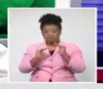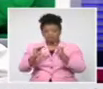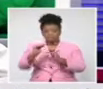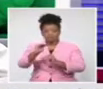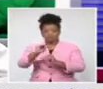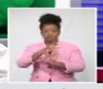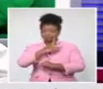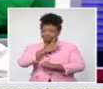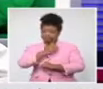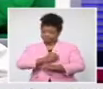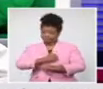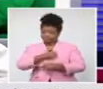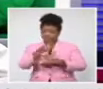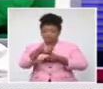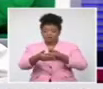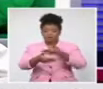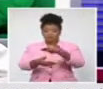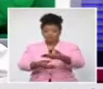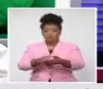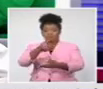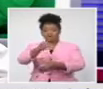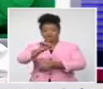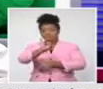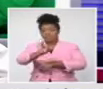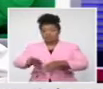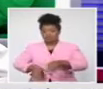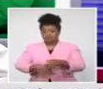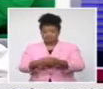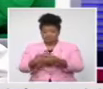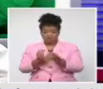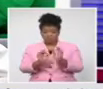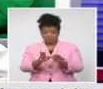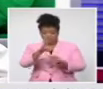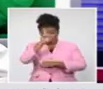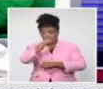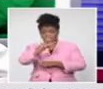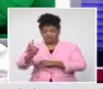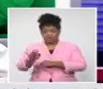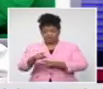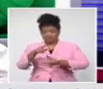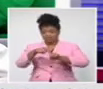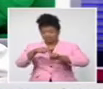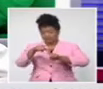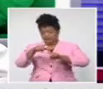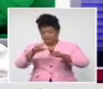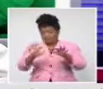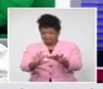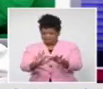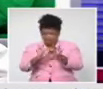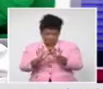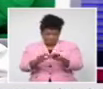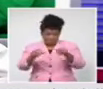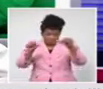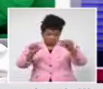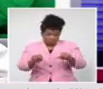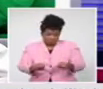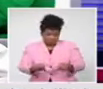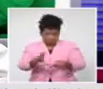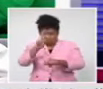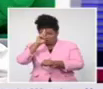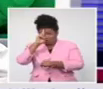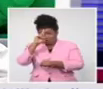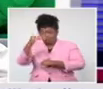periodo de 7 días de ingreso, una parte de ellos en terapia intensiva, en el Hospital Naval, donde